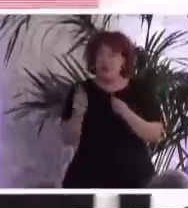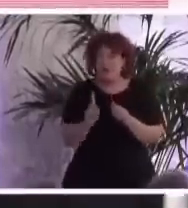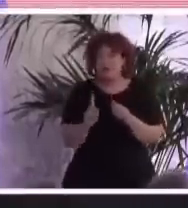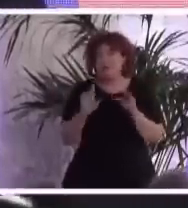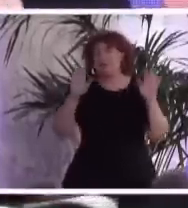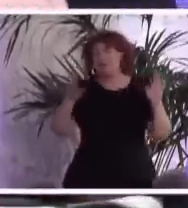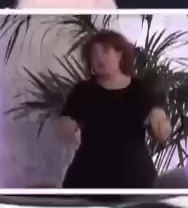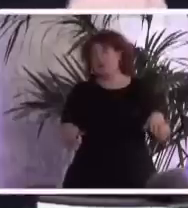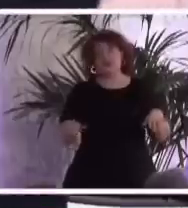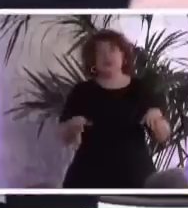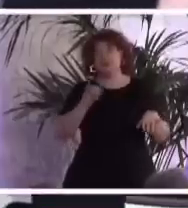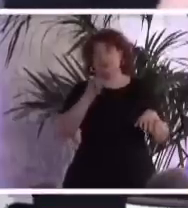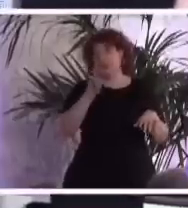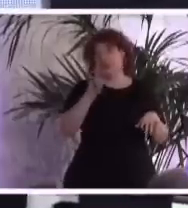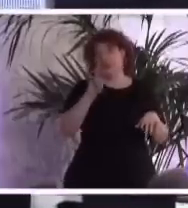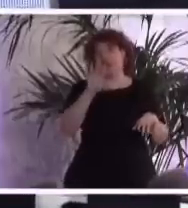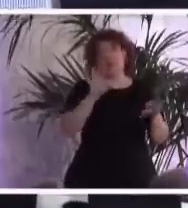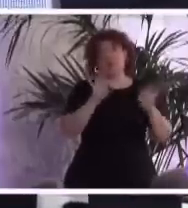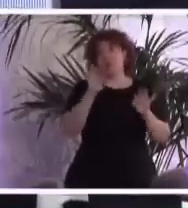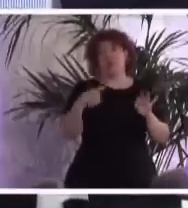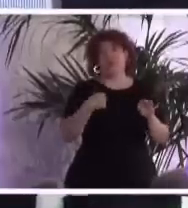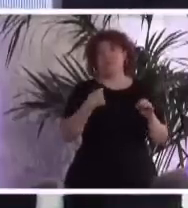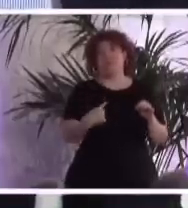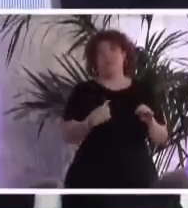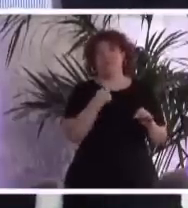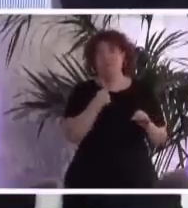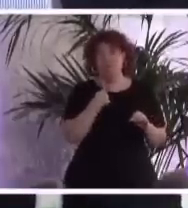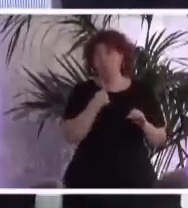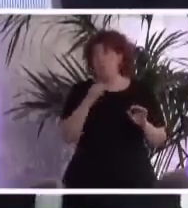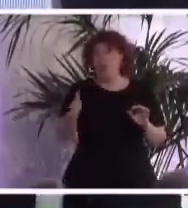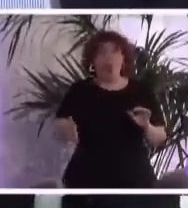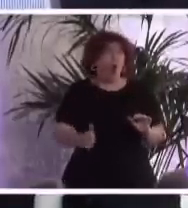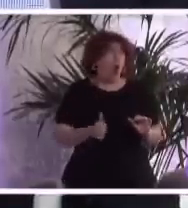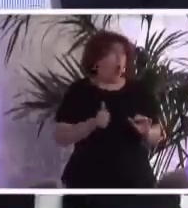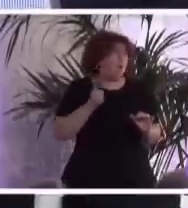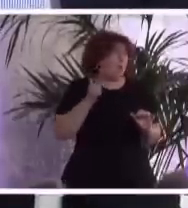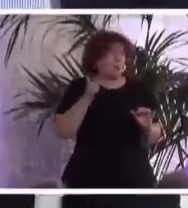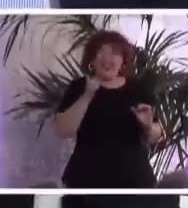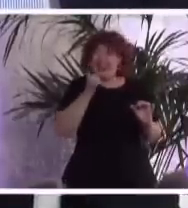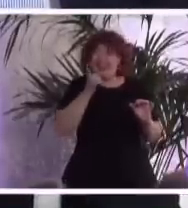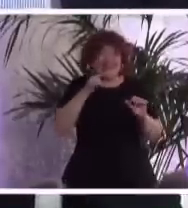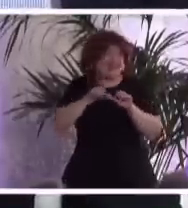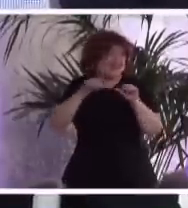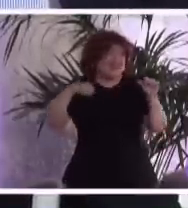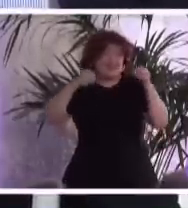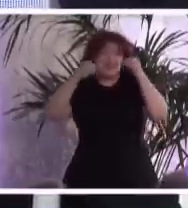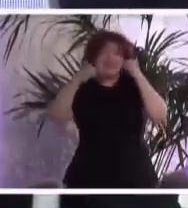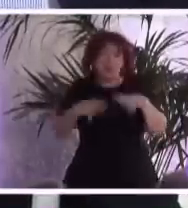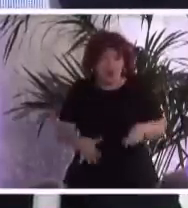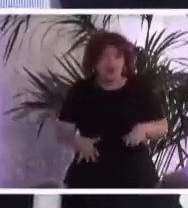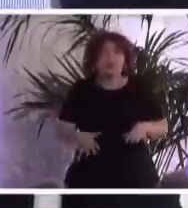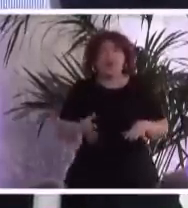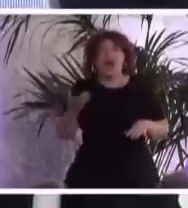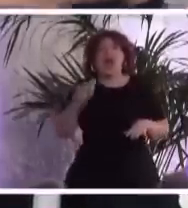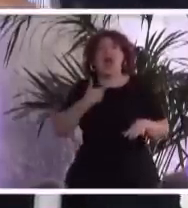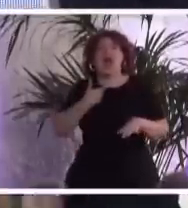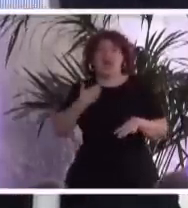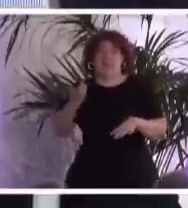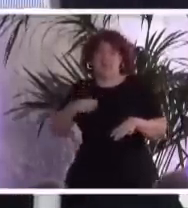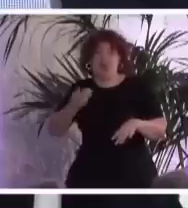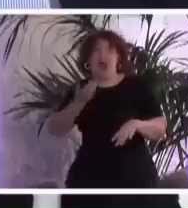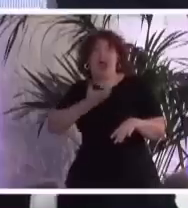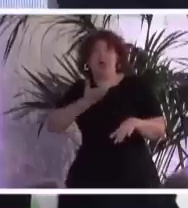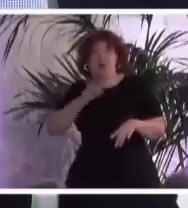izquierda unida no llegó al 5% y se perdió una oportunidad histórica para que lo que ocurrió en el ayuntamiento de Madrid